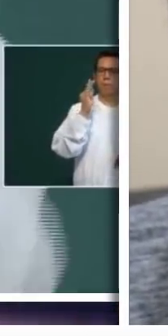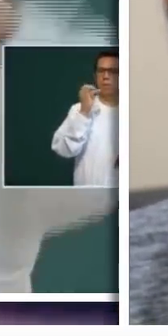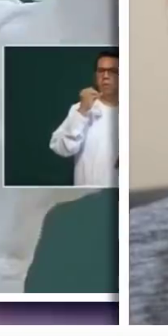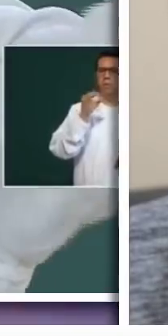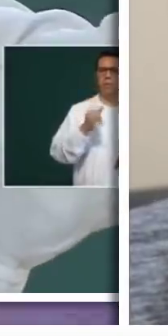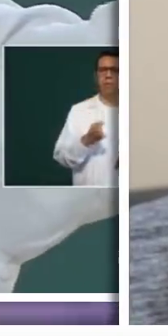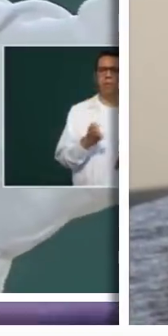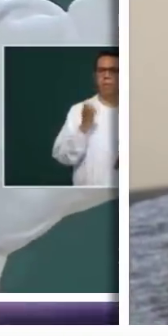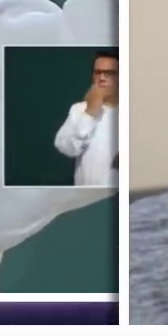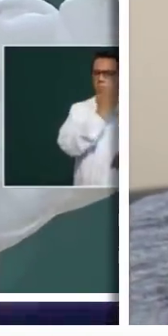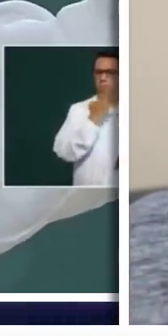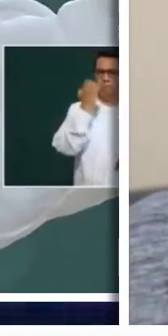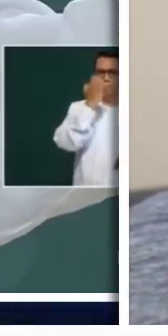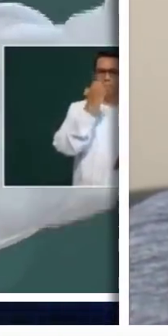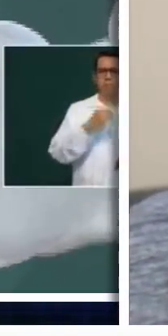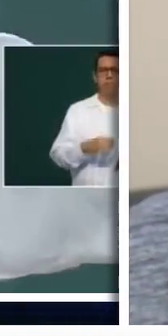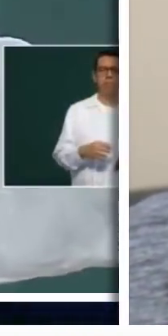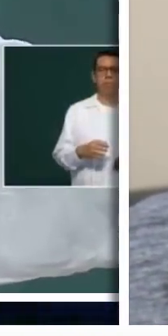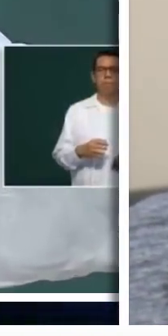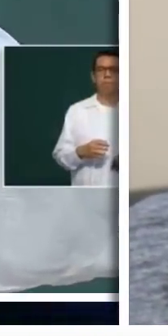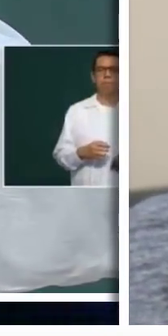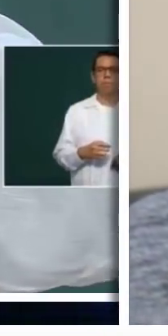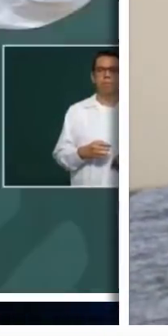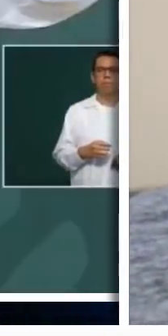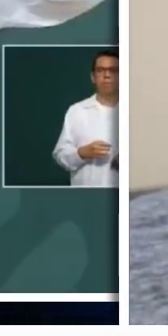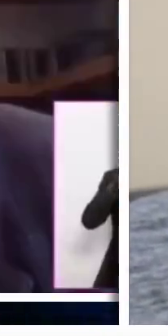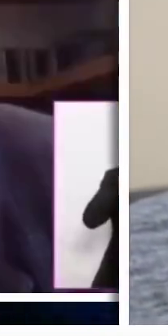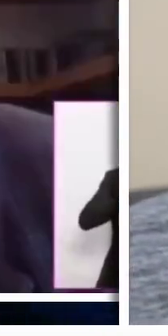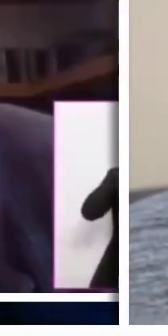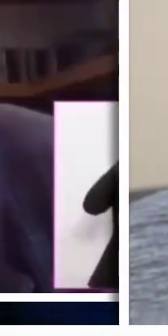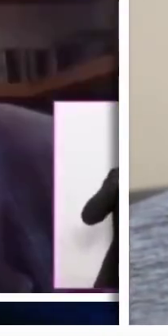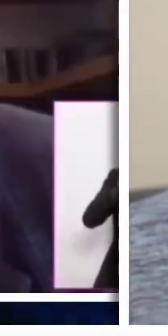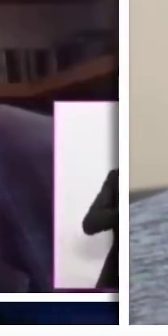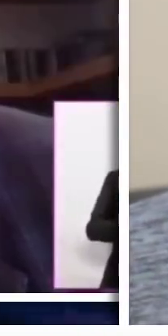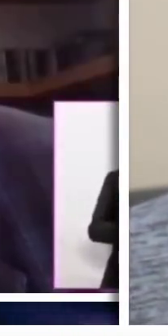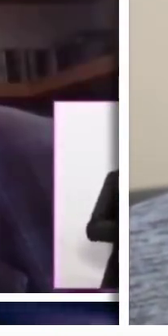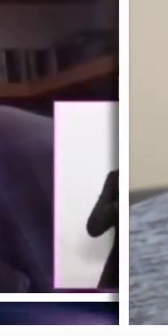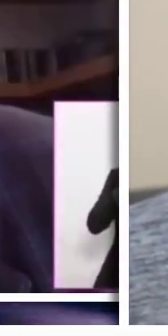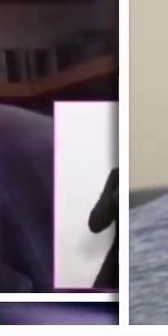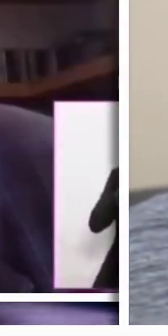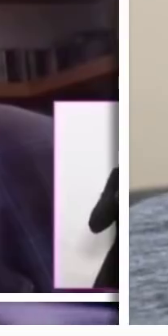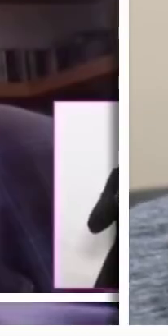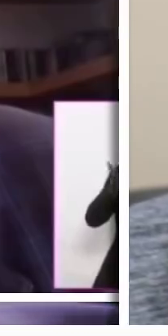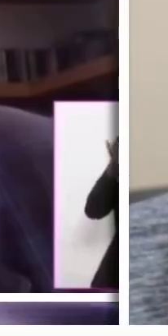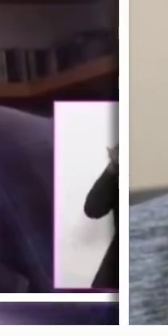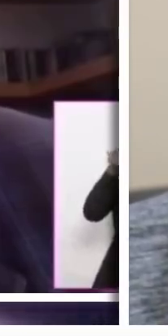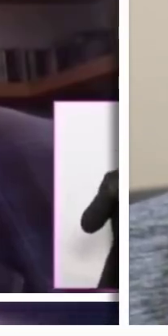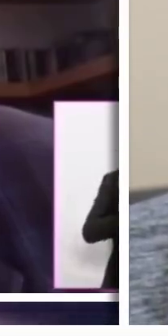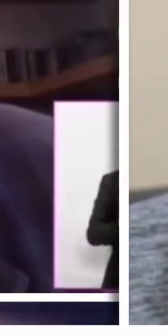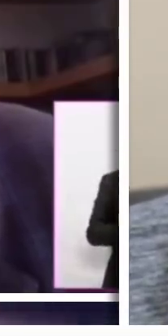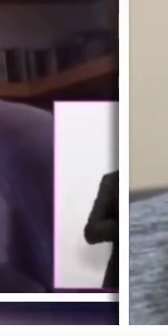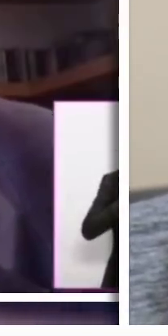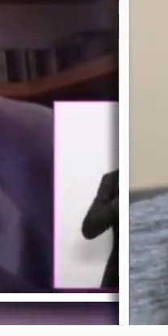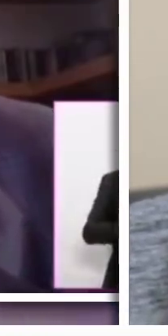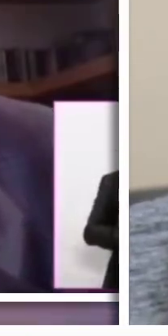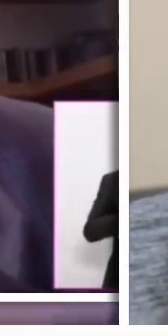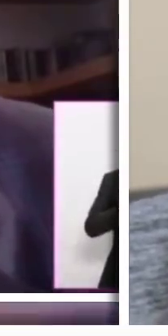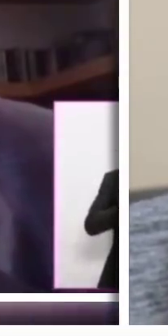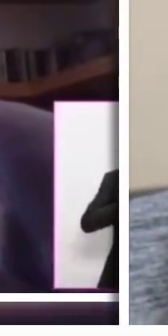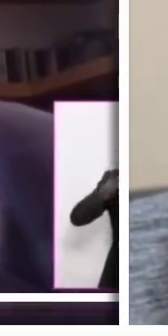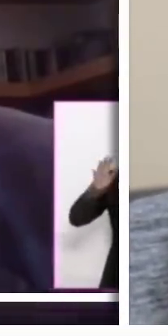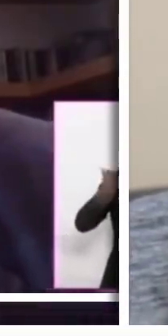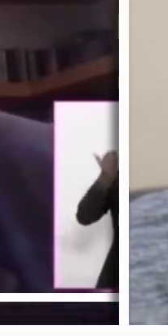su currículum político algo que no está dispuesto a hacer pero el tribunal federal electoral ya le dijo que si no se disculpa y si no lo